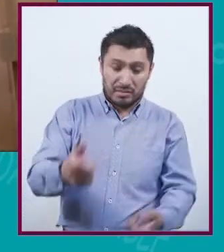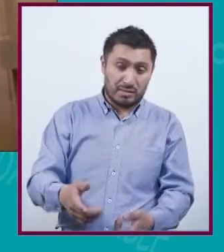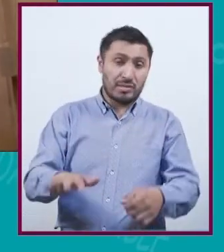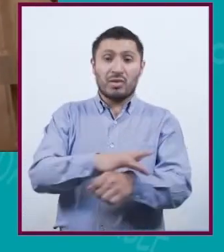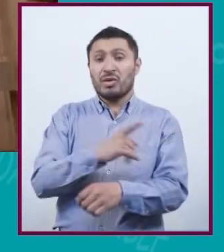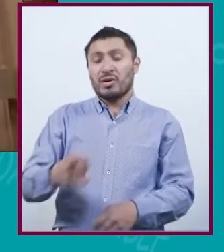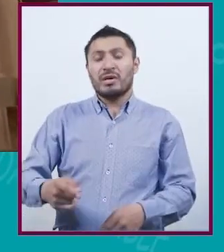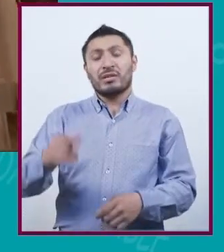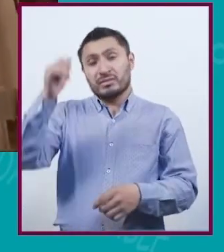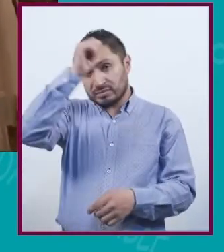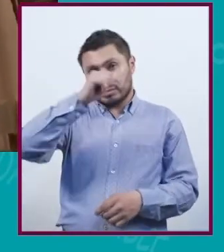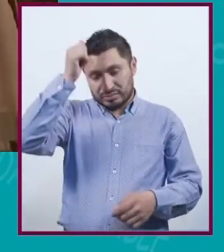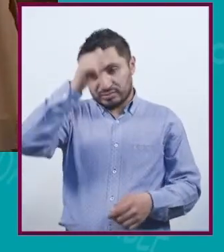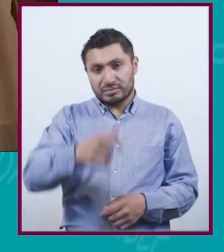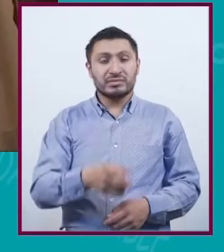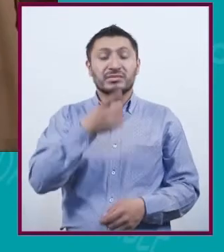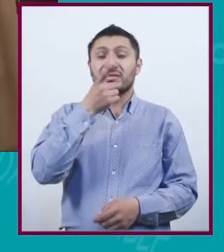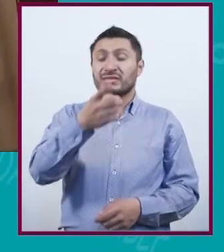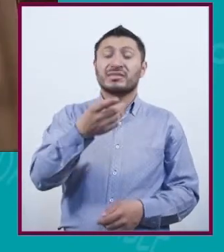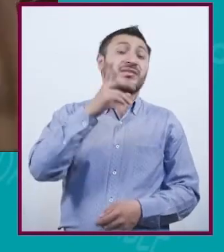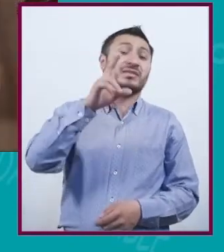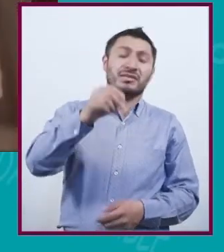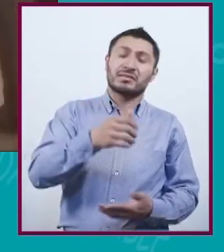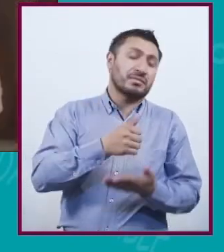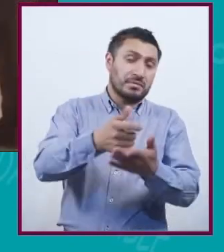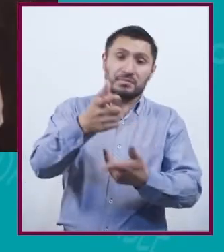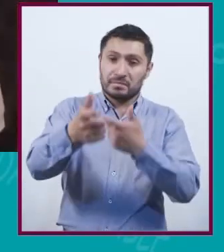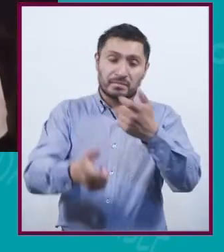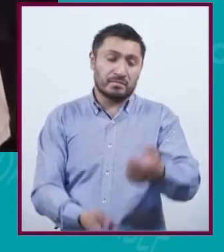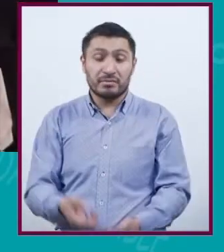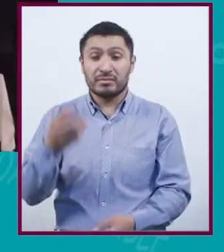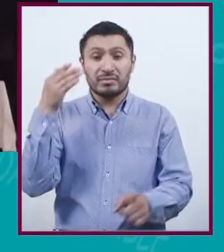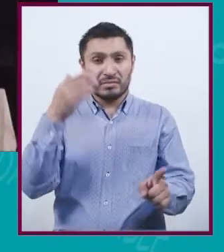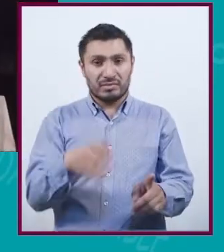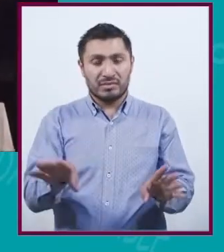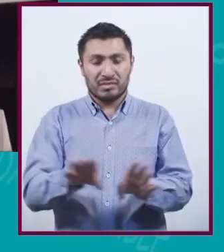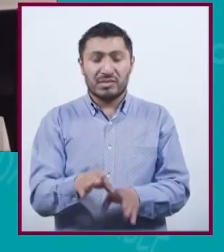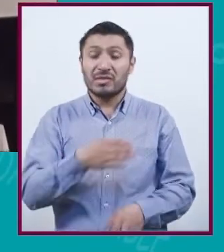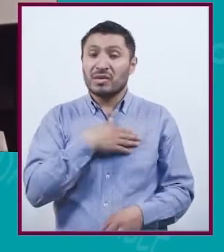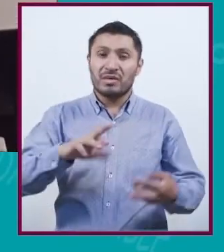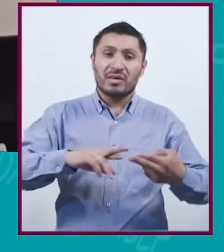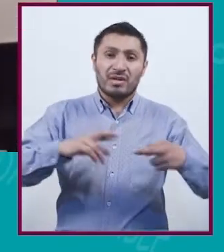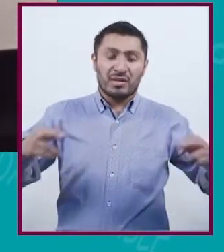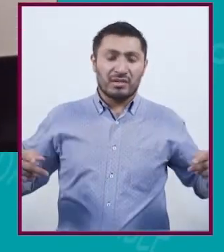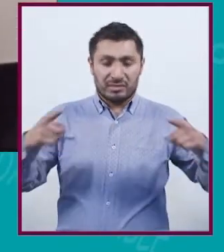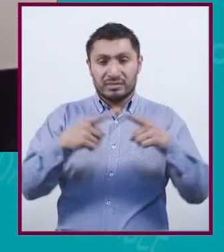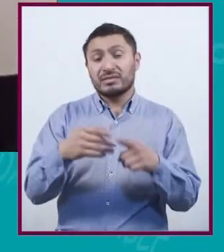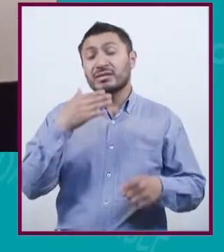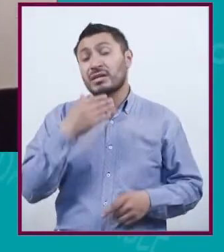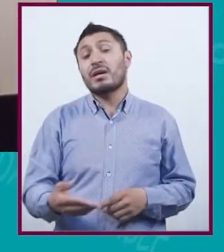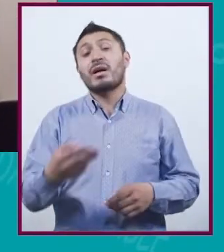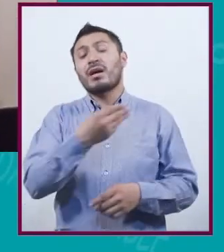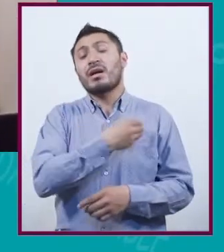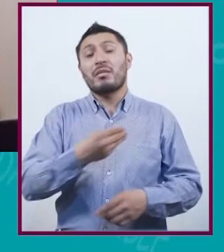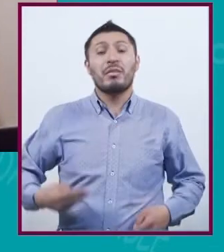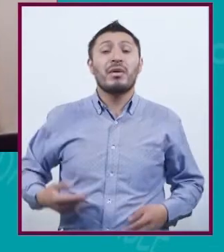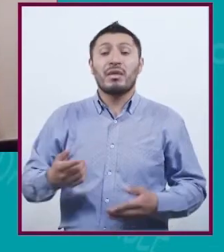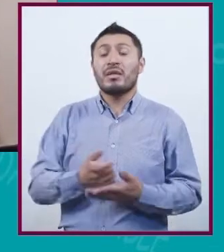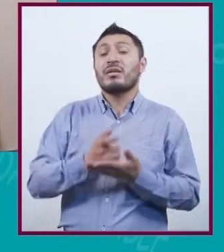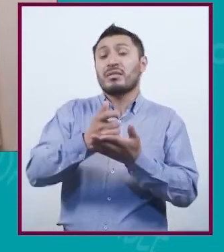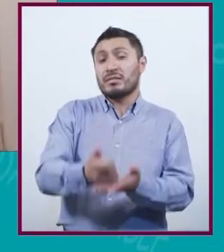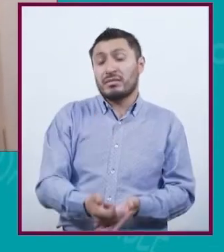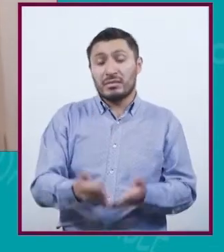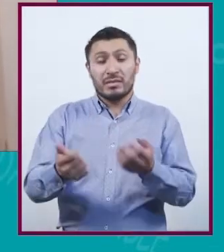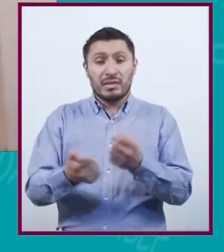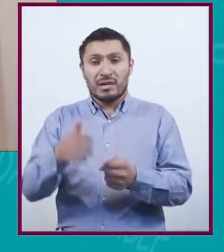lugar se negó a colaborar. Con el afán de mantener una buena relación con la iglesia, el municipio le ofreció administración del